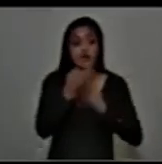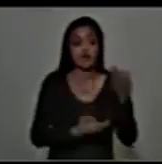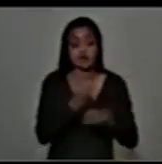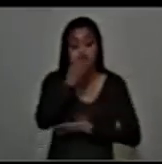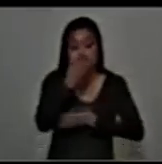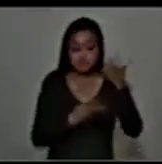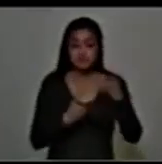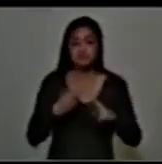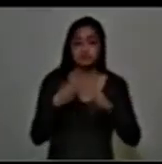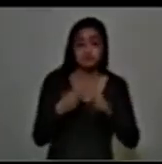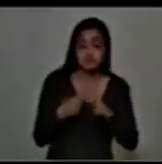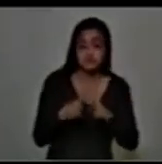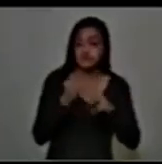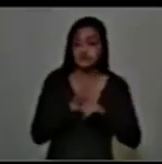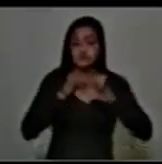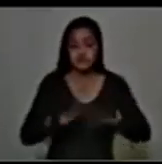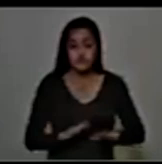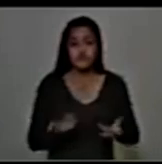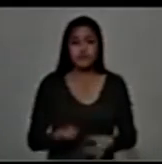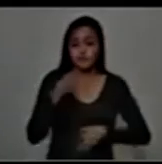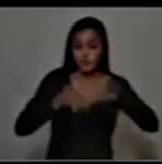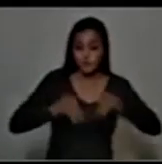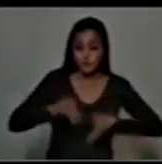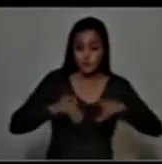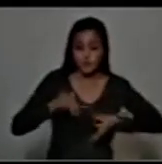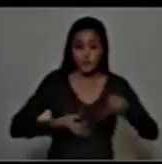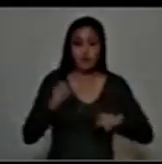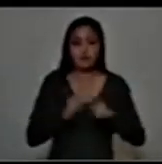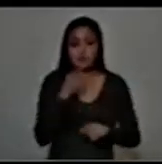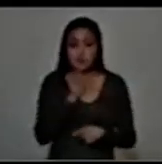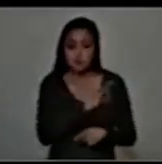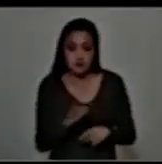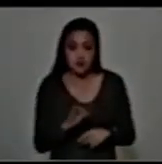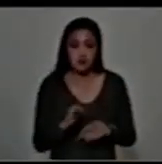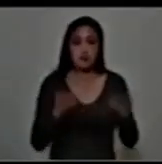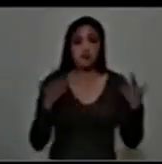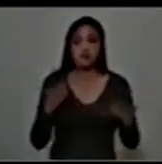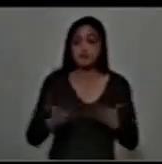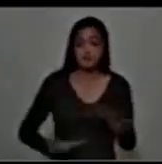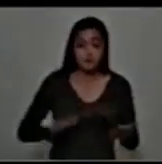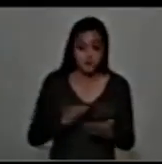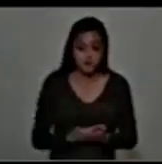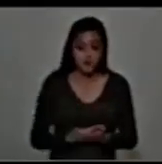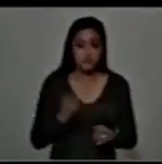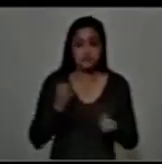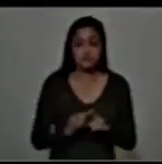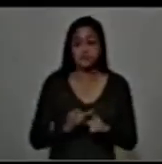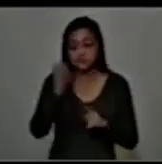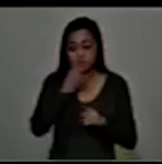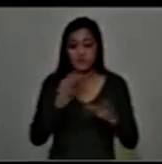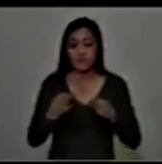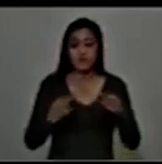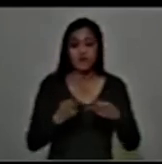que demanda esta dependencia. Dentro de las operaciones de este pasado